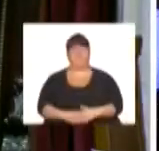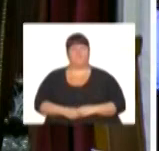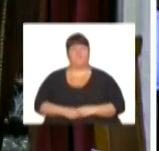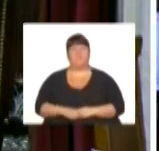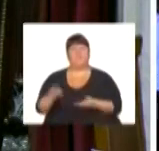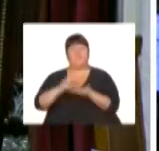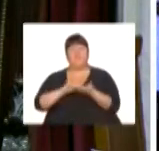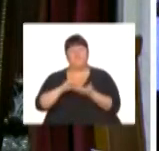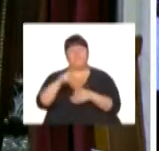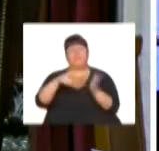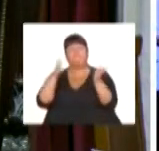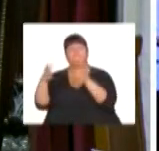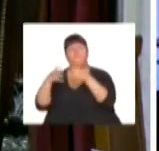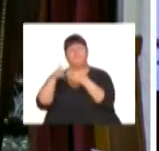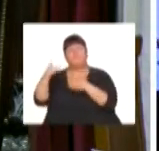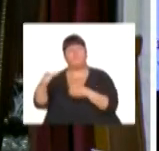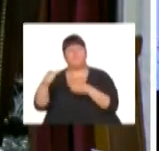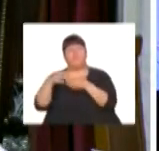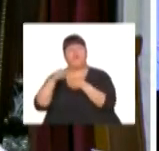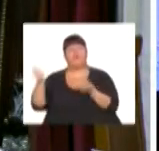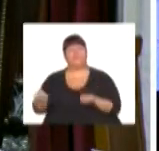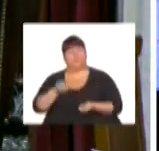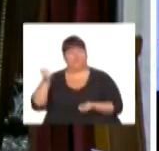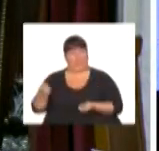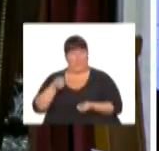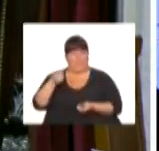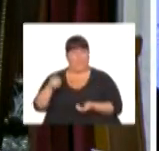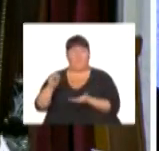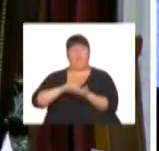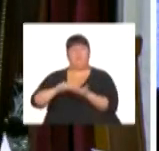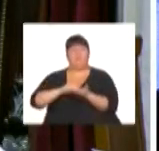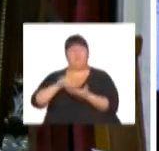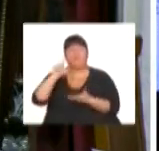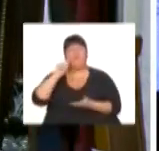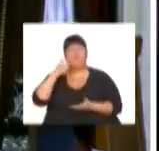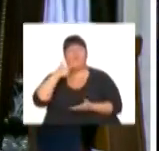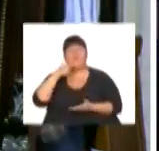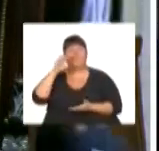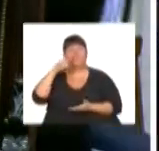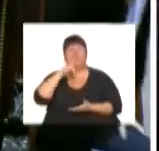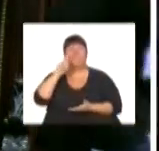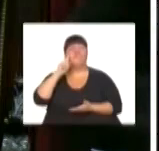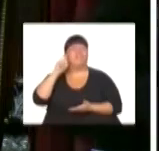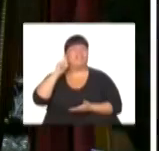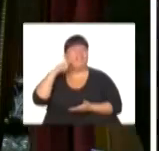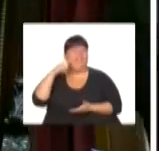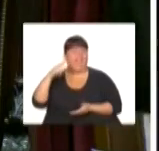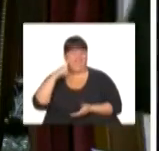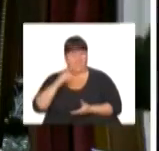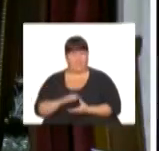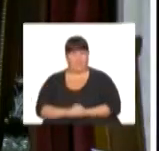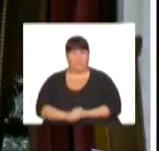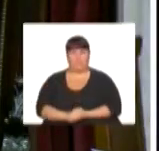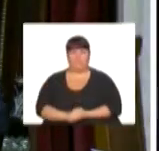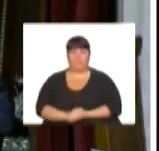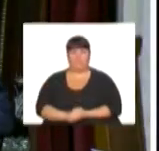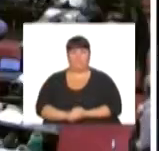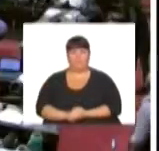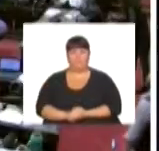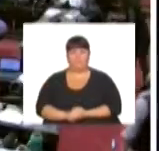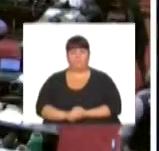tirar cohetes el gobierno, ¿entendés? Como para estar tan seguro y